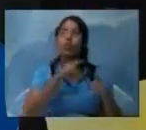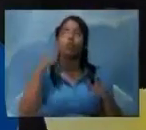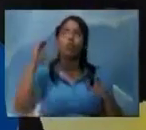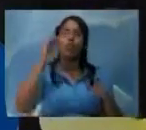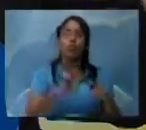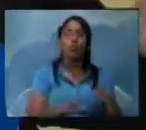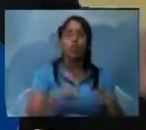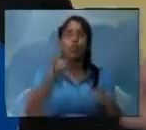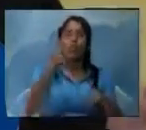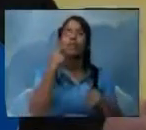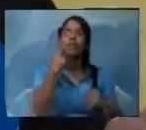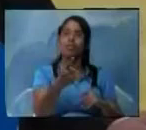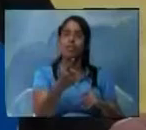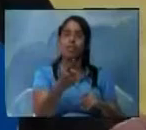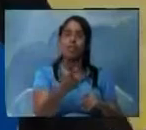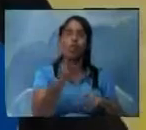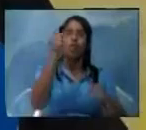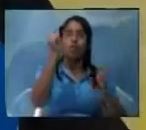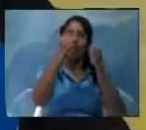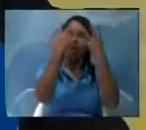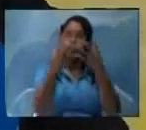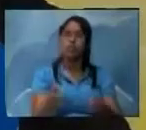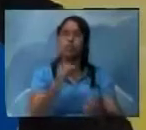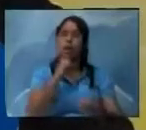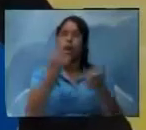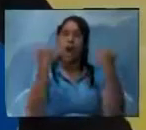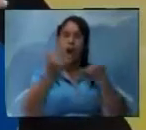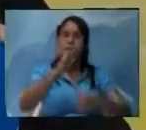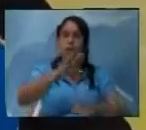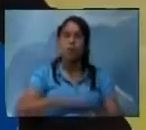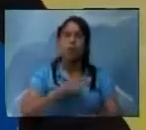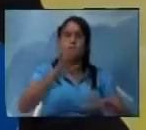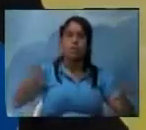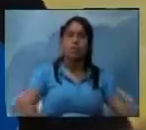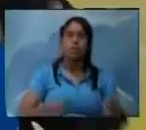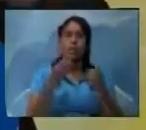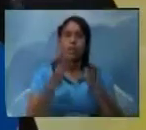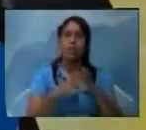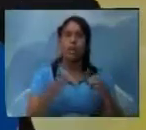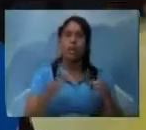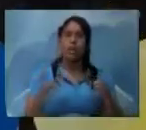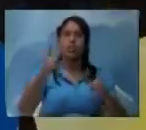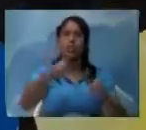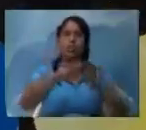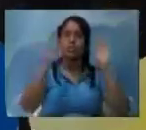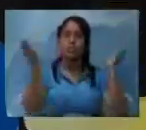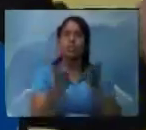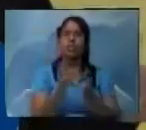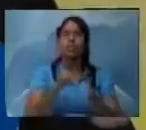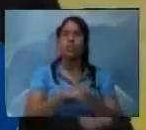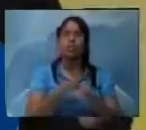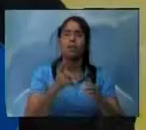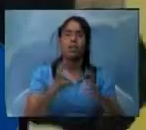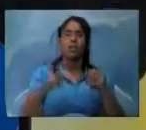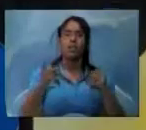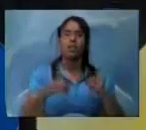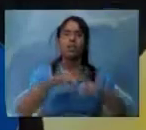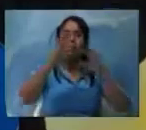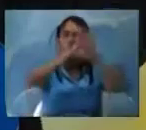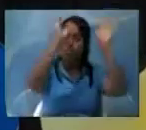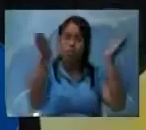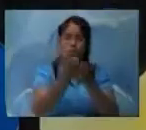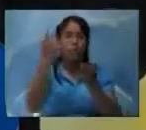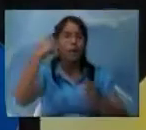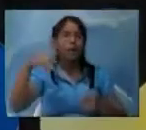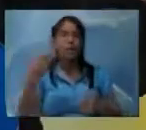del Calvario y dijo: consumado es. Ahora puedo salvar a toda la humanidad. De tal manera amó Dios al mundo, para